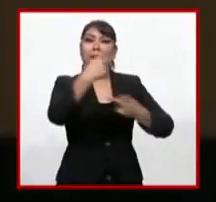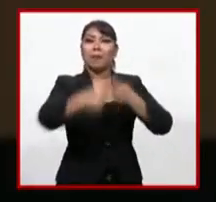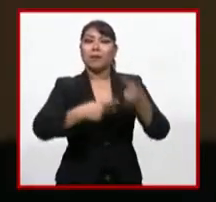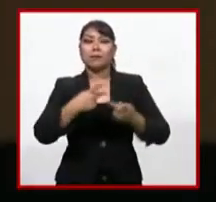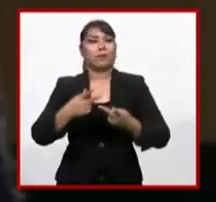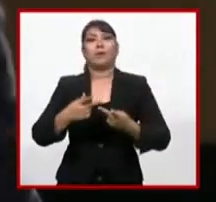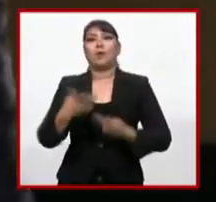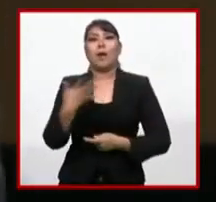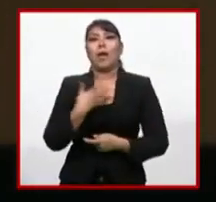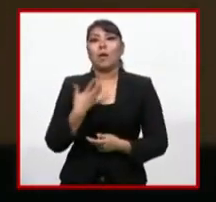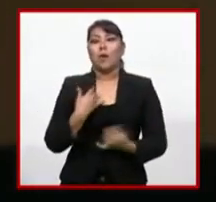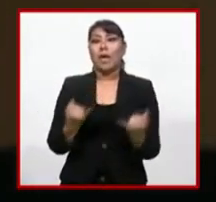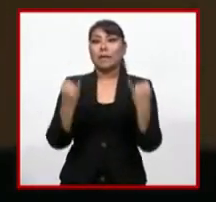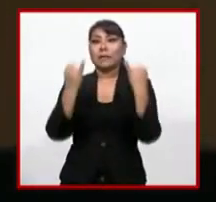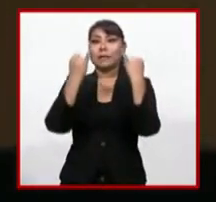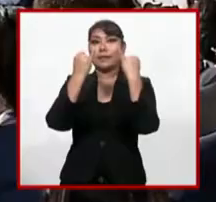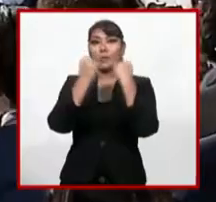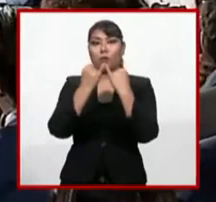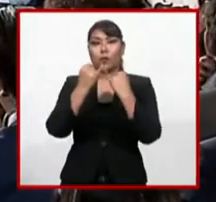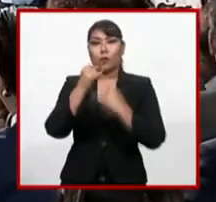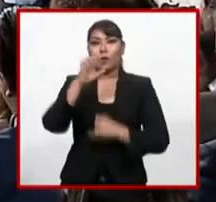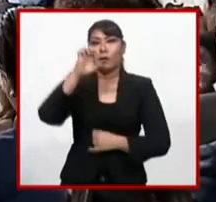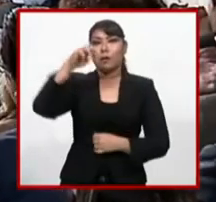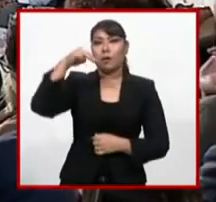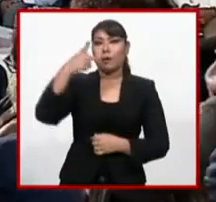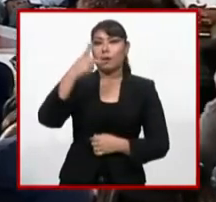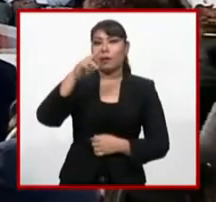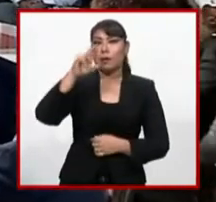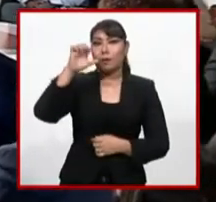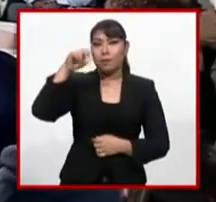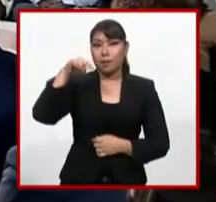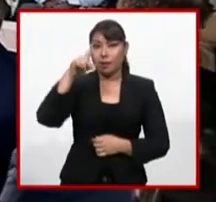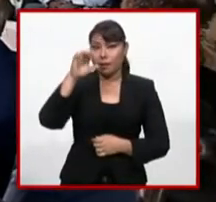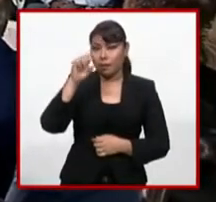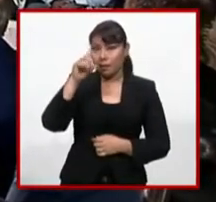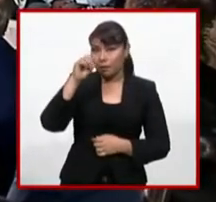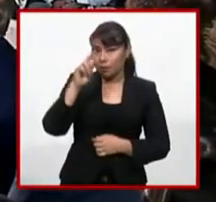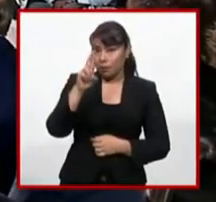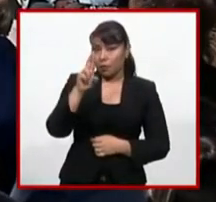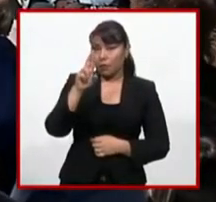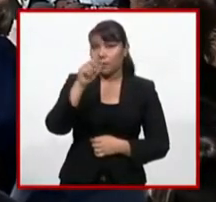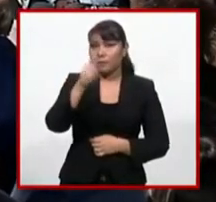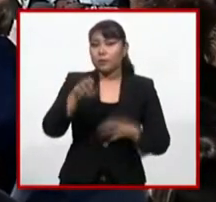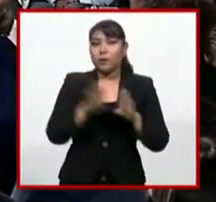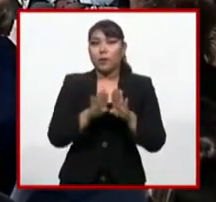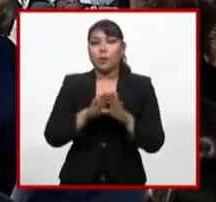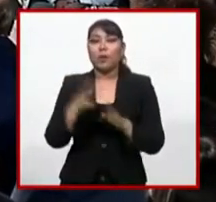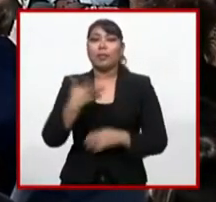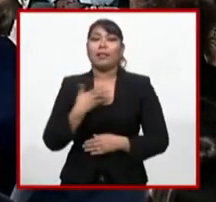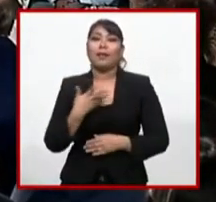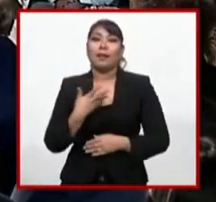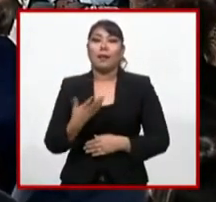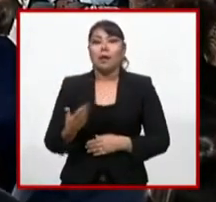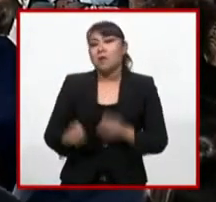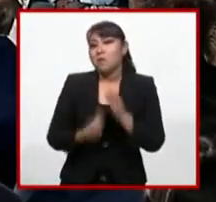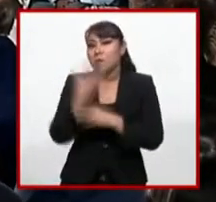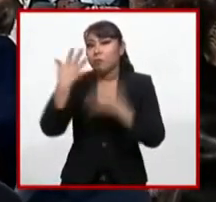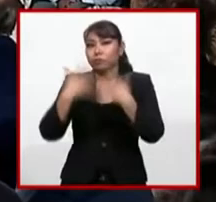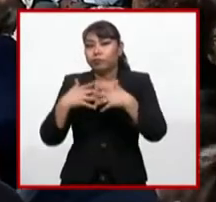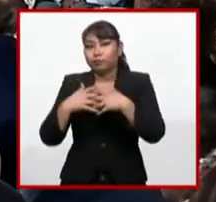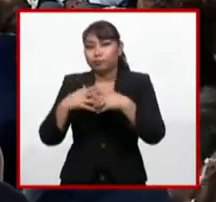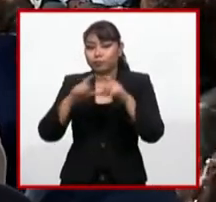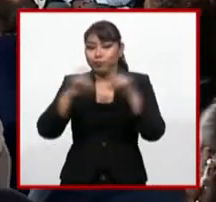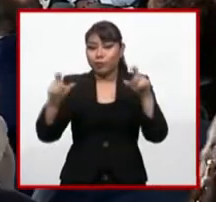del Emprendedor, que hace un acompañamiento para aquellos que no saben que hay que registrar una marca, para aquellos que no